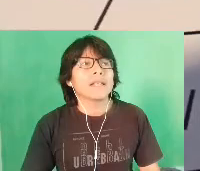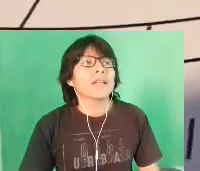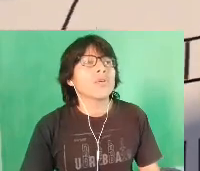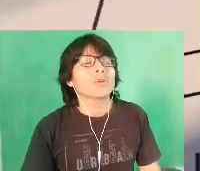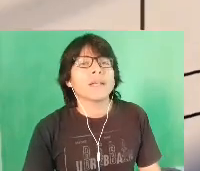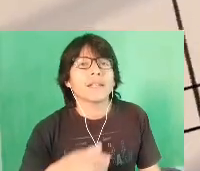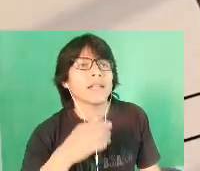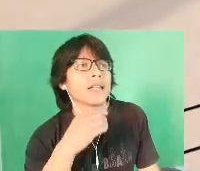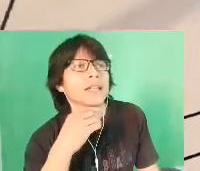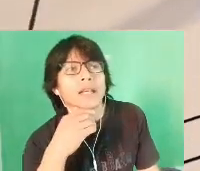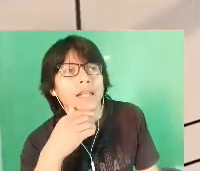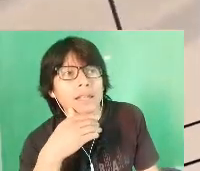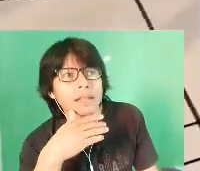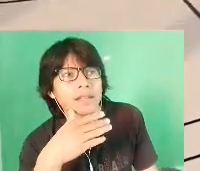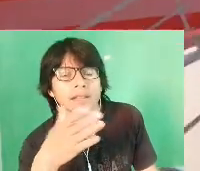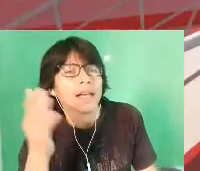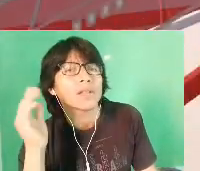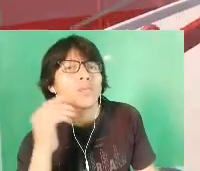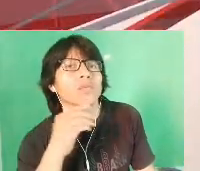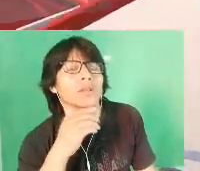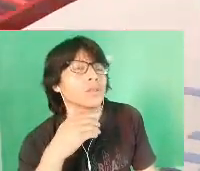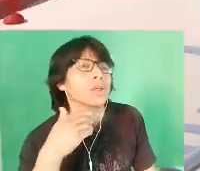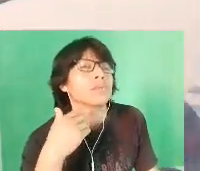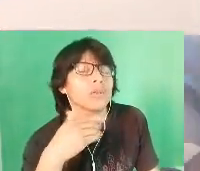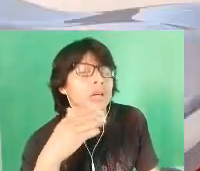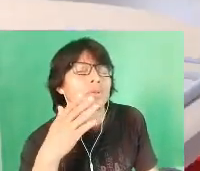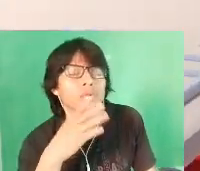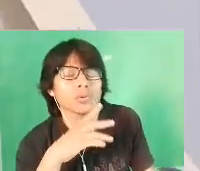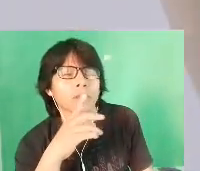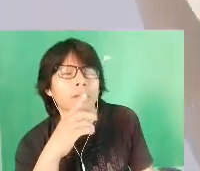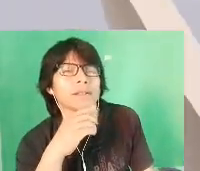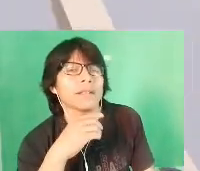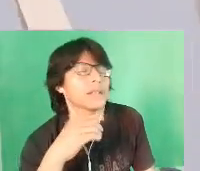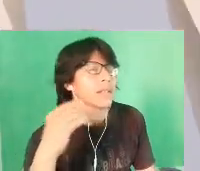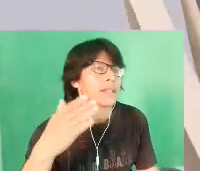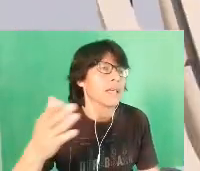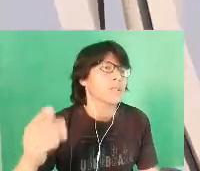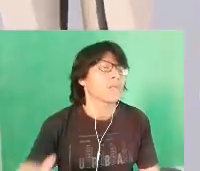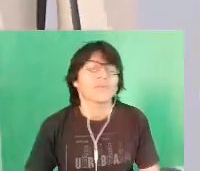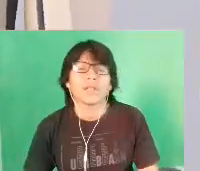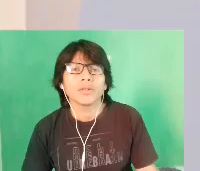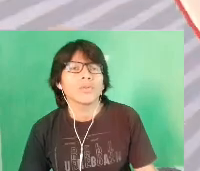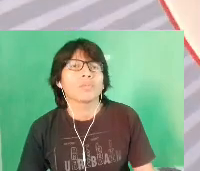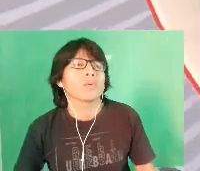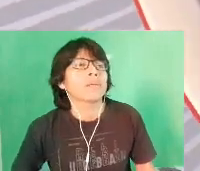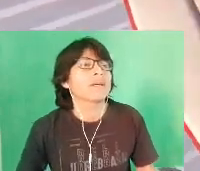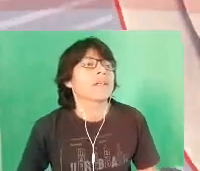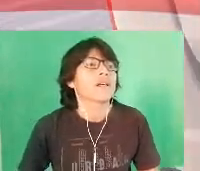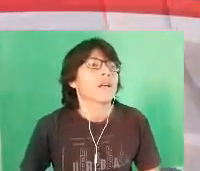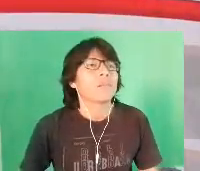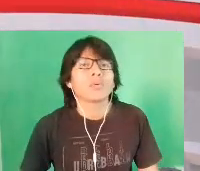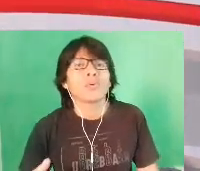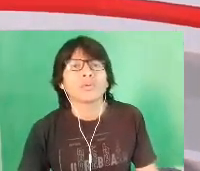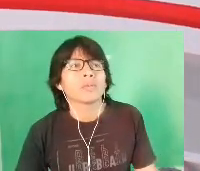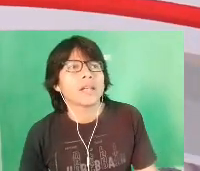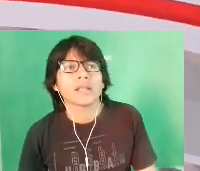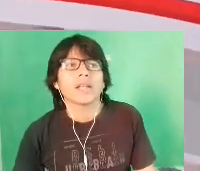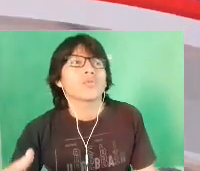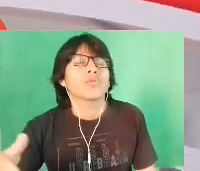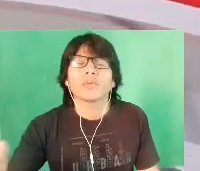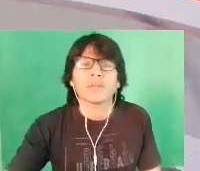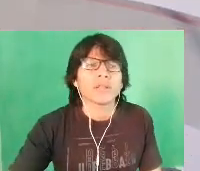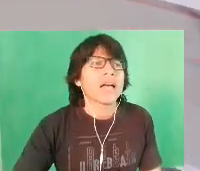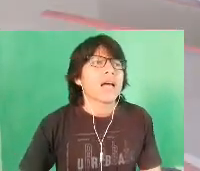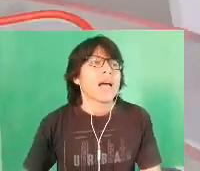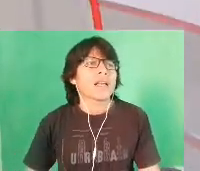el presidente no los va a detener. Que saquen su frustración. En una ocasión escuché al presidente decir que saquen su frustración, no hay problema, pero no los vamos a